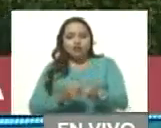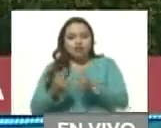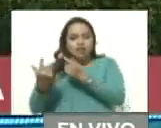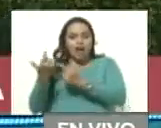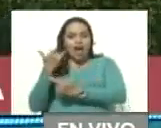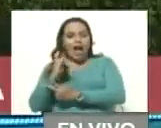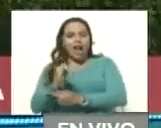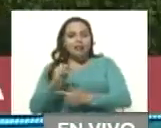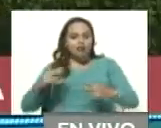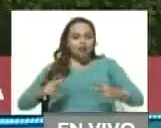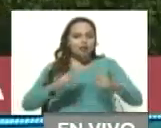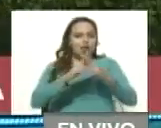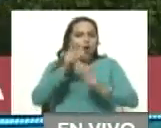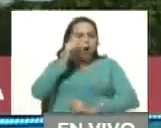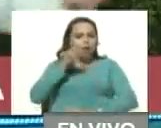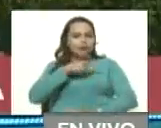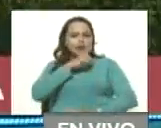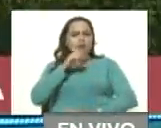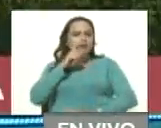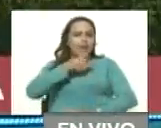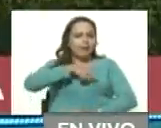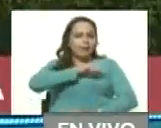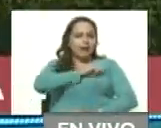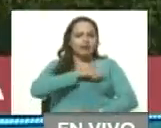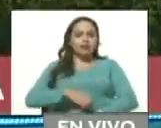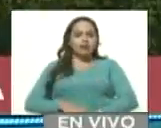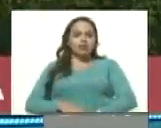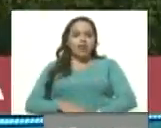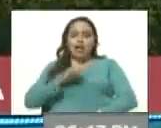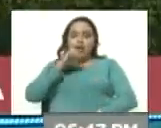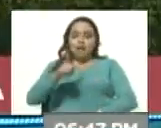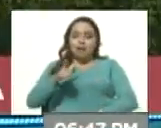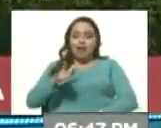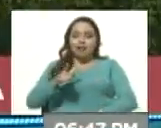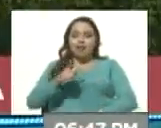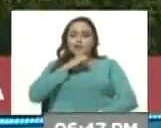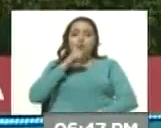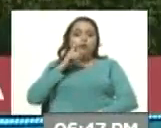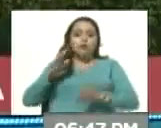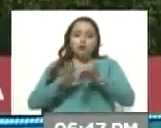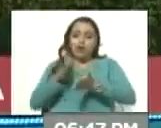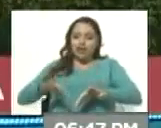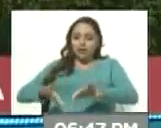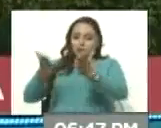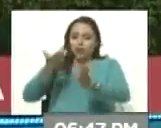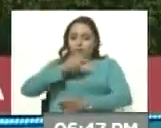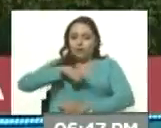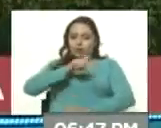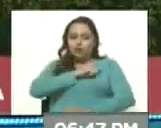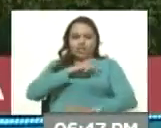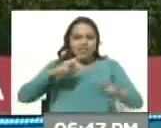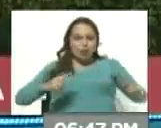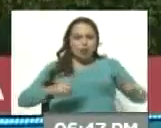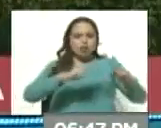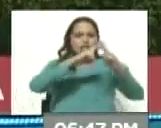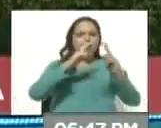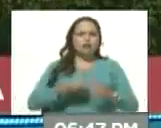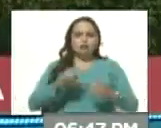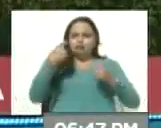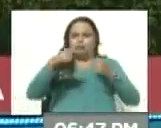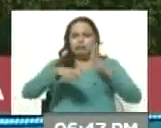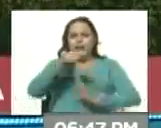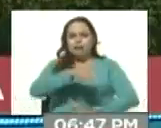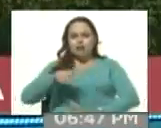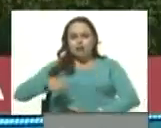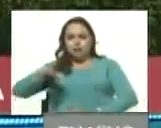estos caminos acá del mal llamado camino los españoles se encontraban simón rodríguez josé maría españa manuel gual a construir lo que sería